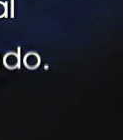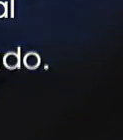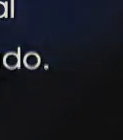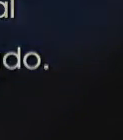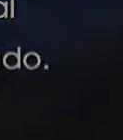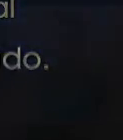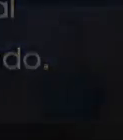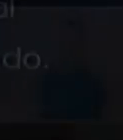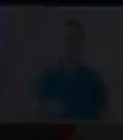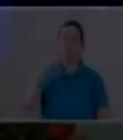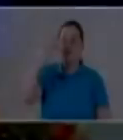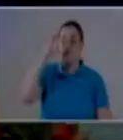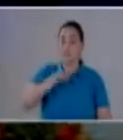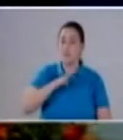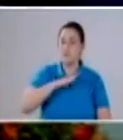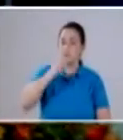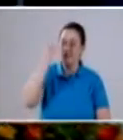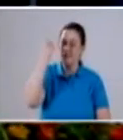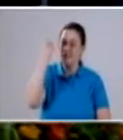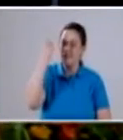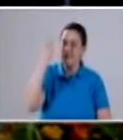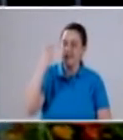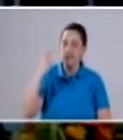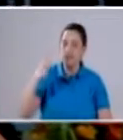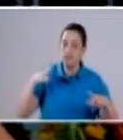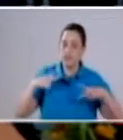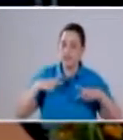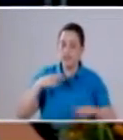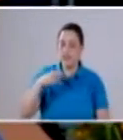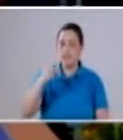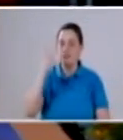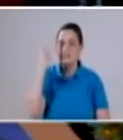Entonces aquí debemos de entender otra cosa, que existen tres clases,